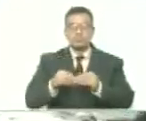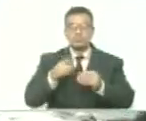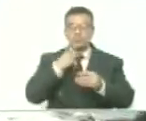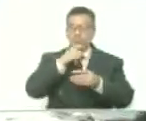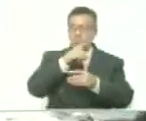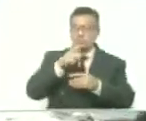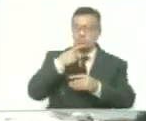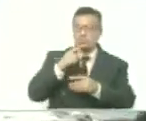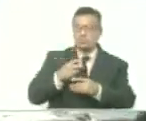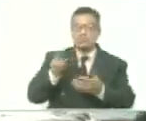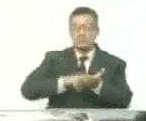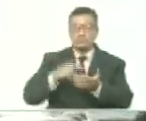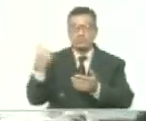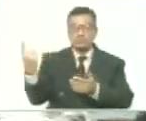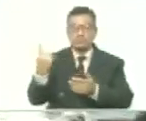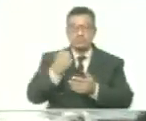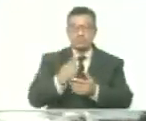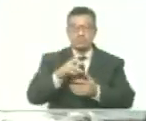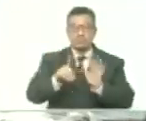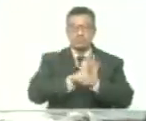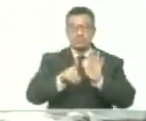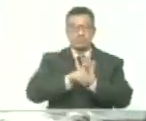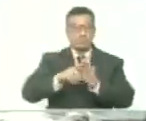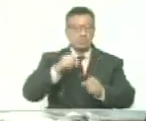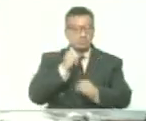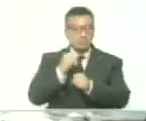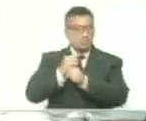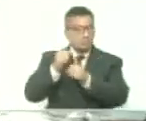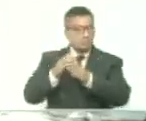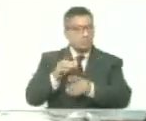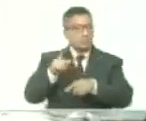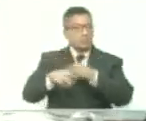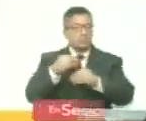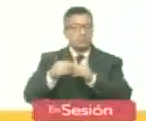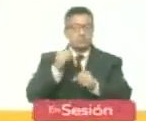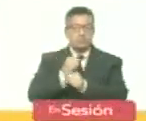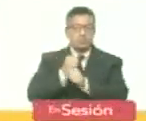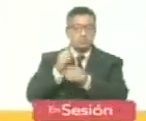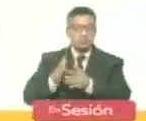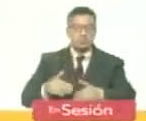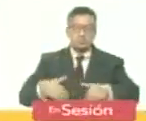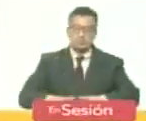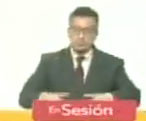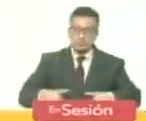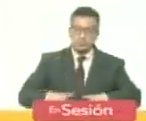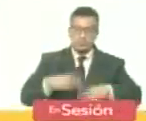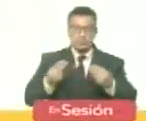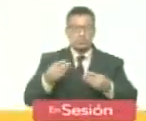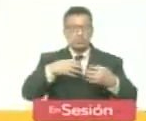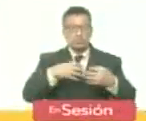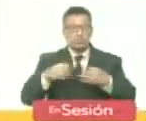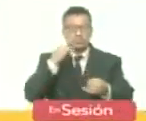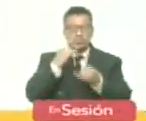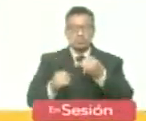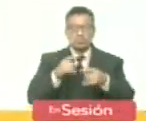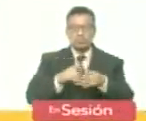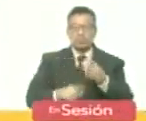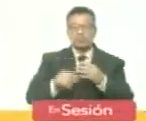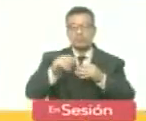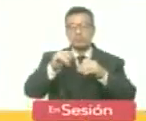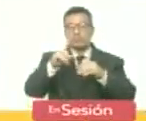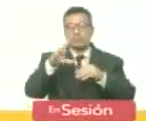que les devuelva los derechos laborales a unos trabajadores que han luchado por ellos durante los últimos